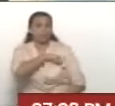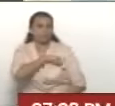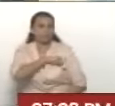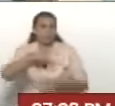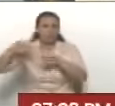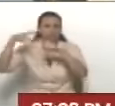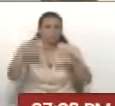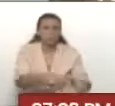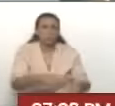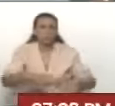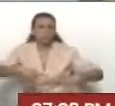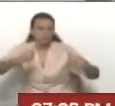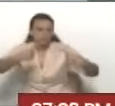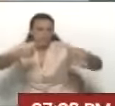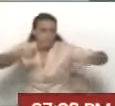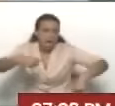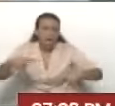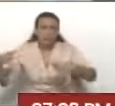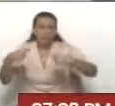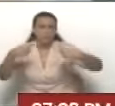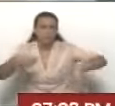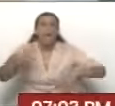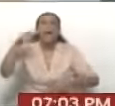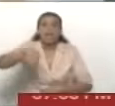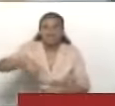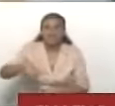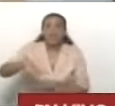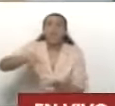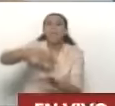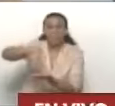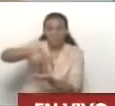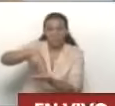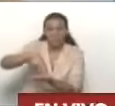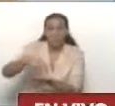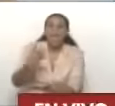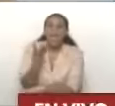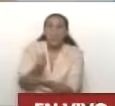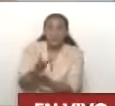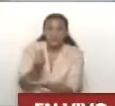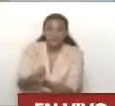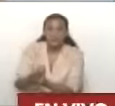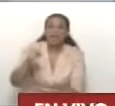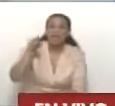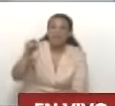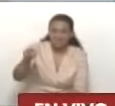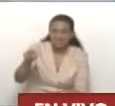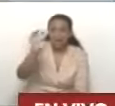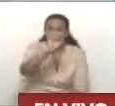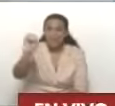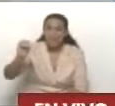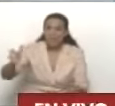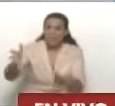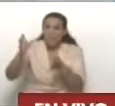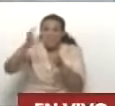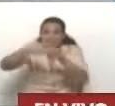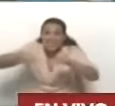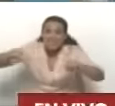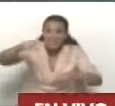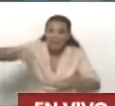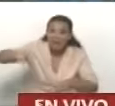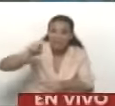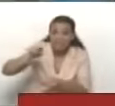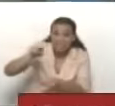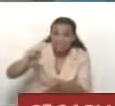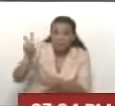y siempre se ha ganado, es acá, en Maturín, en Monaga. Tierra invicta, tierra